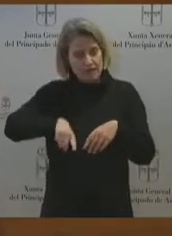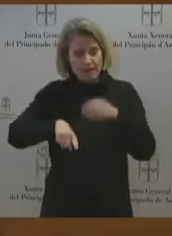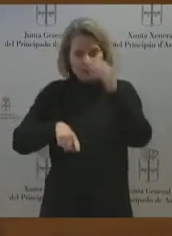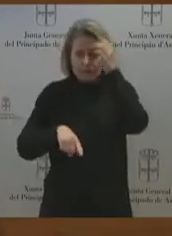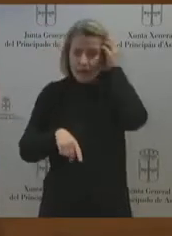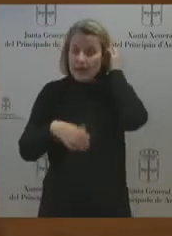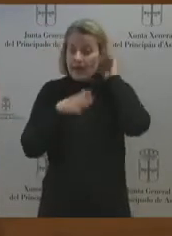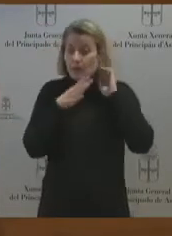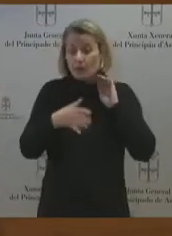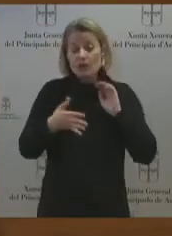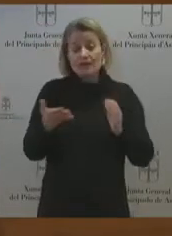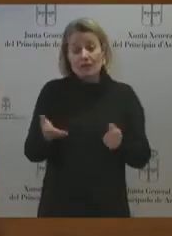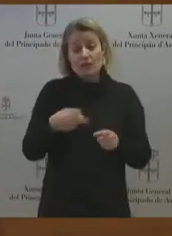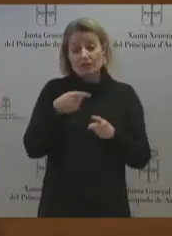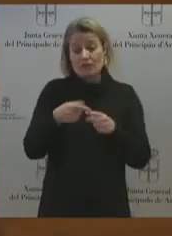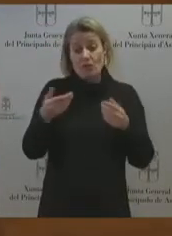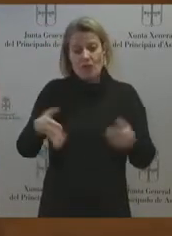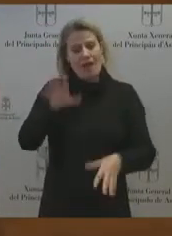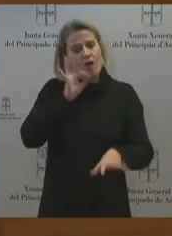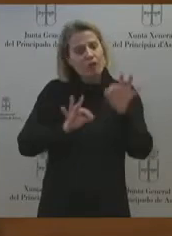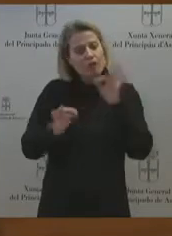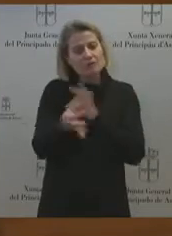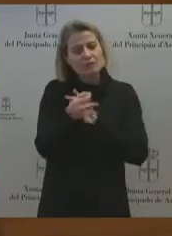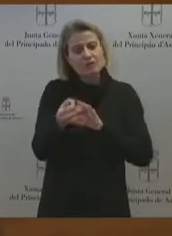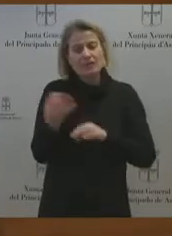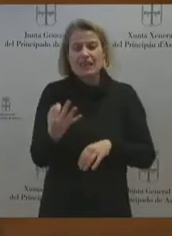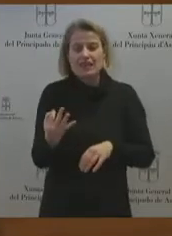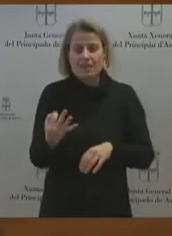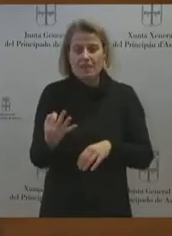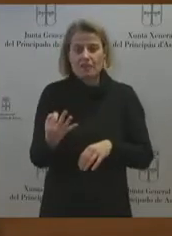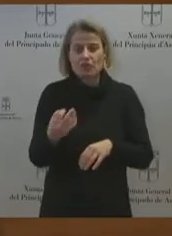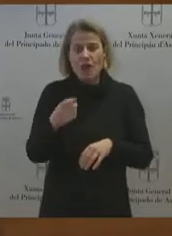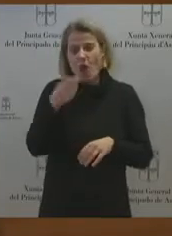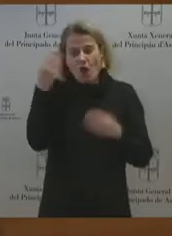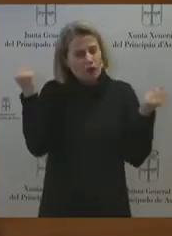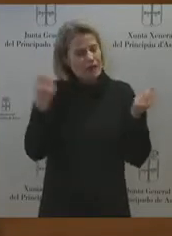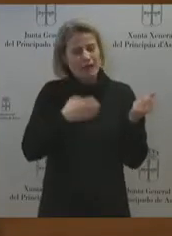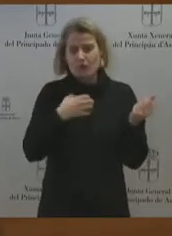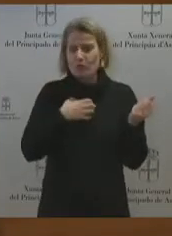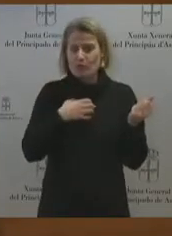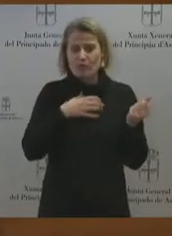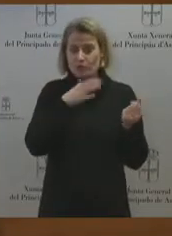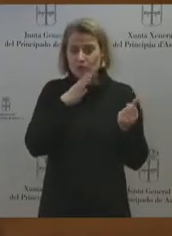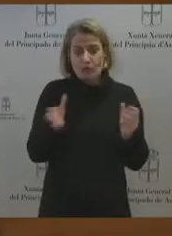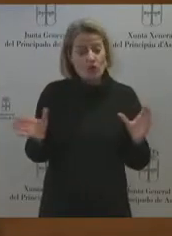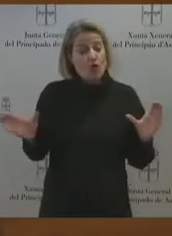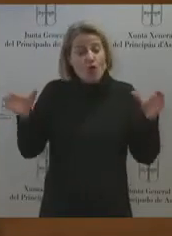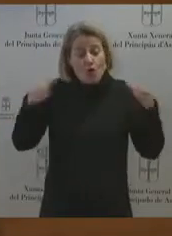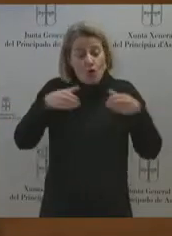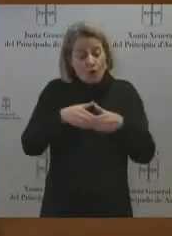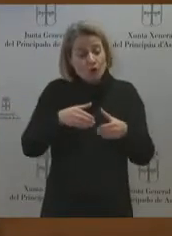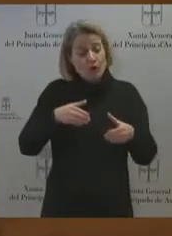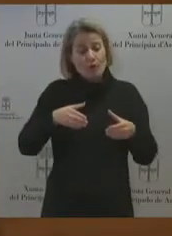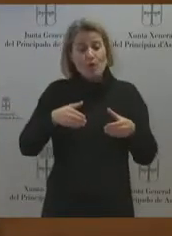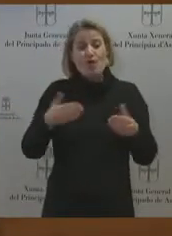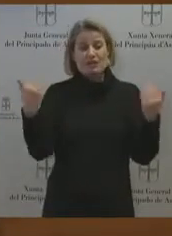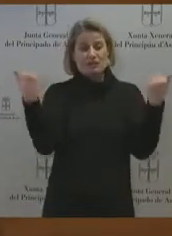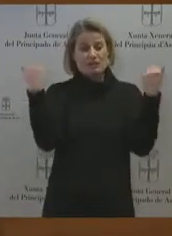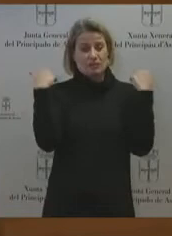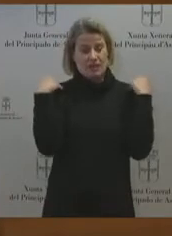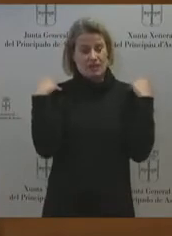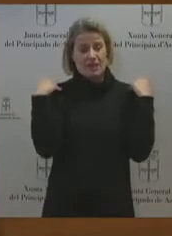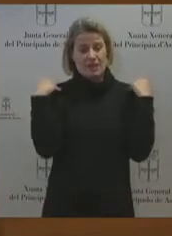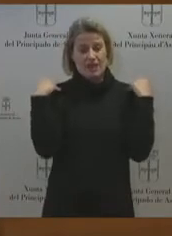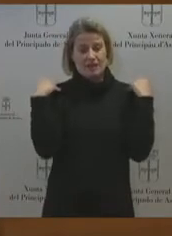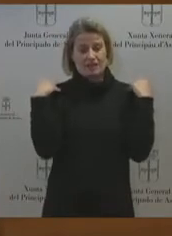grupo parlamentario tiene que ser responsable y es responsable. No podemos permitir que se siga manteniendo desde su consejería, desde su persona, la